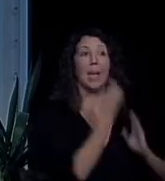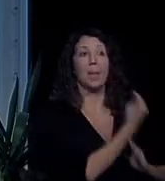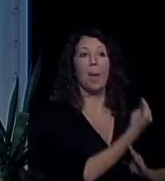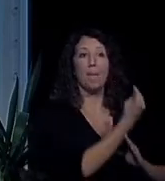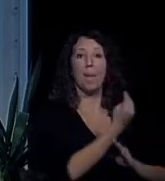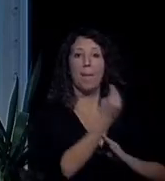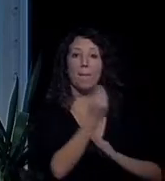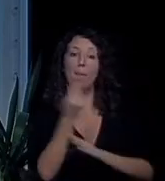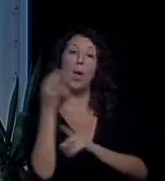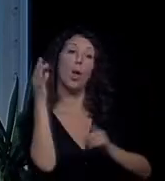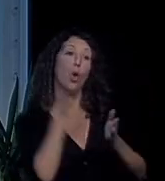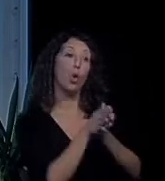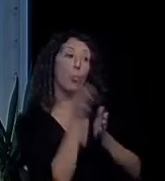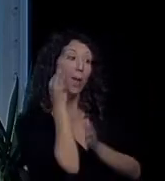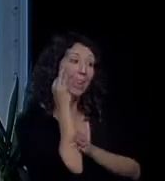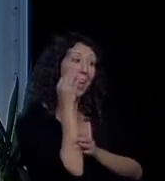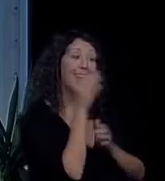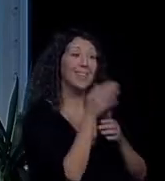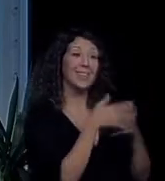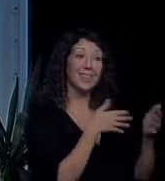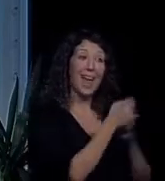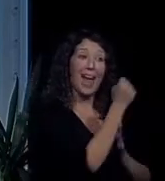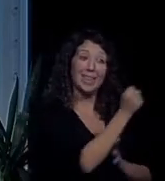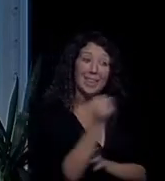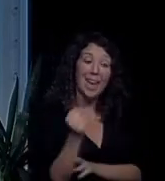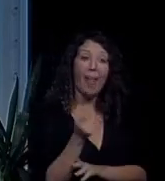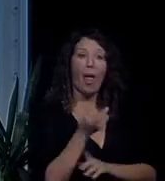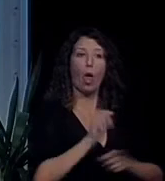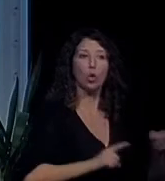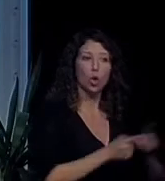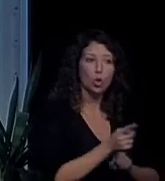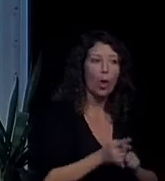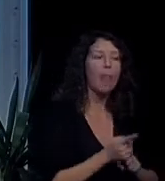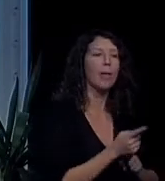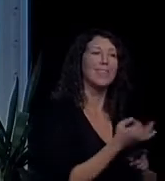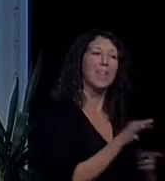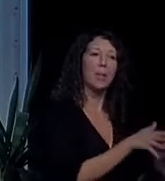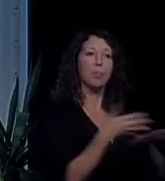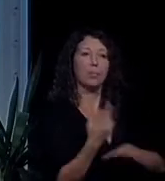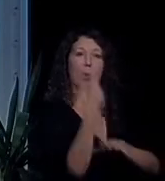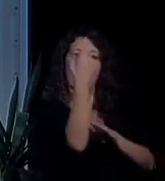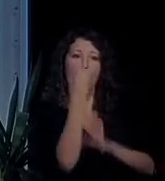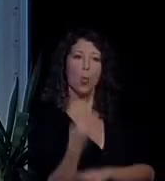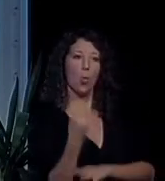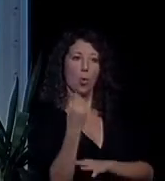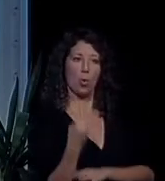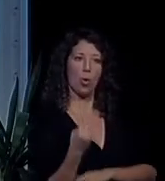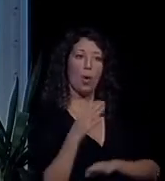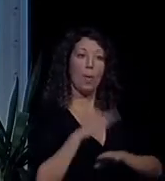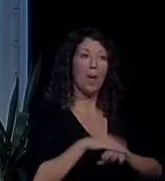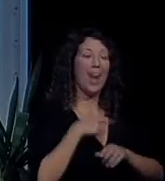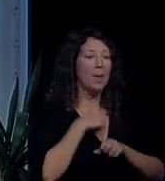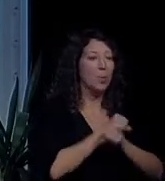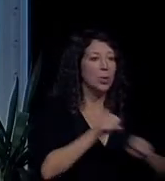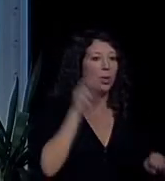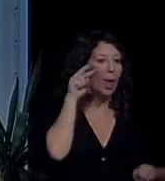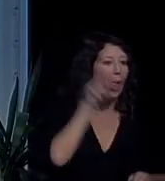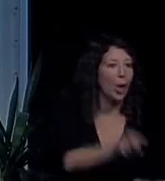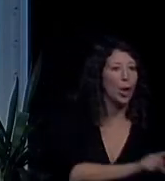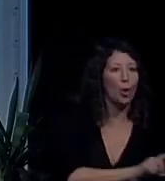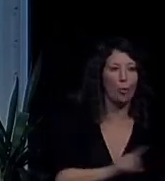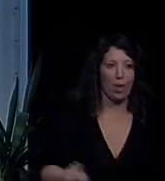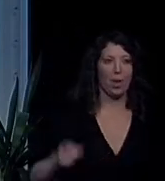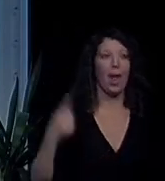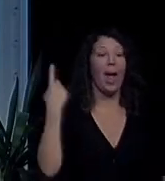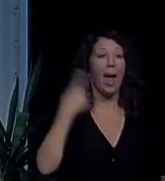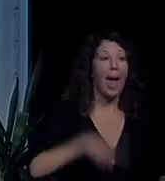por cada una de las compañeras asesinadas y torturadas, ¿no? Y resignificar el espacio para que sea imposible no visibilizar que estamos frente